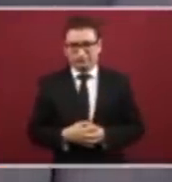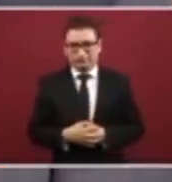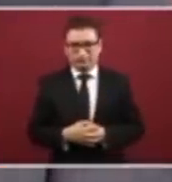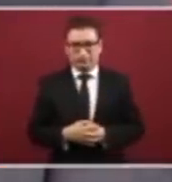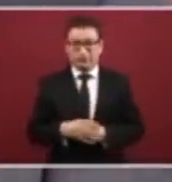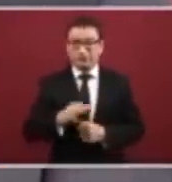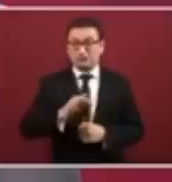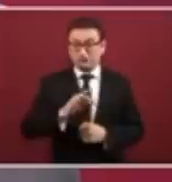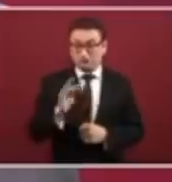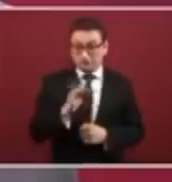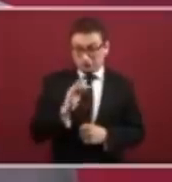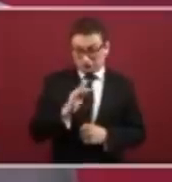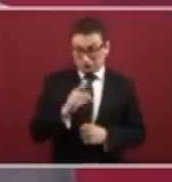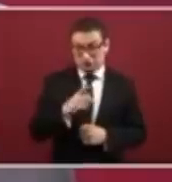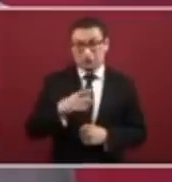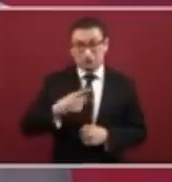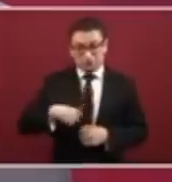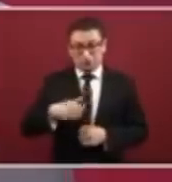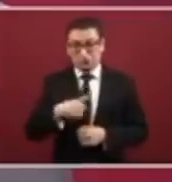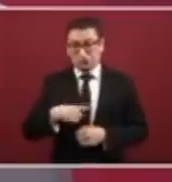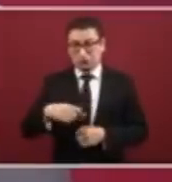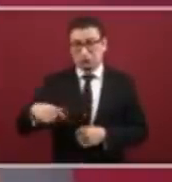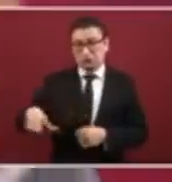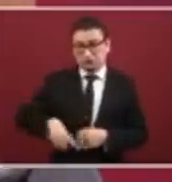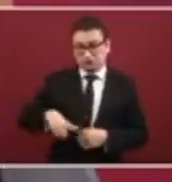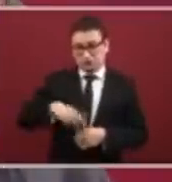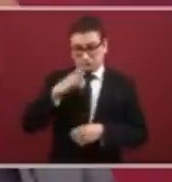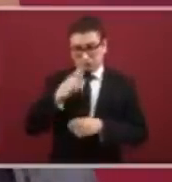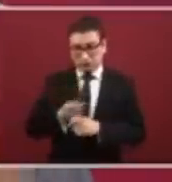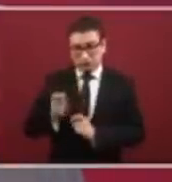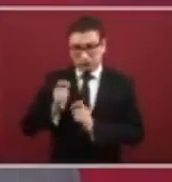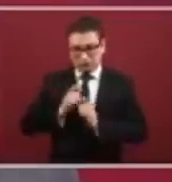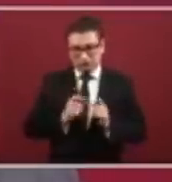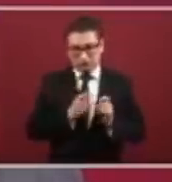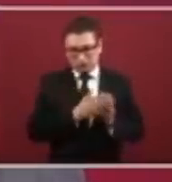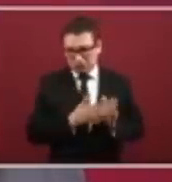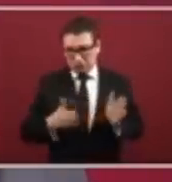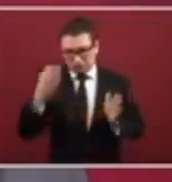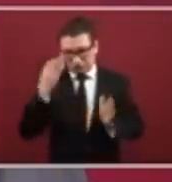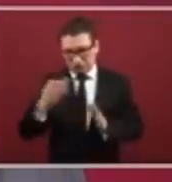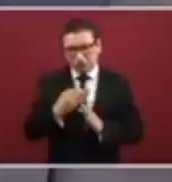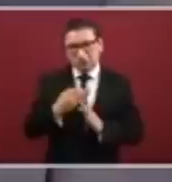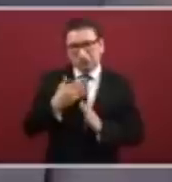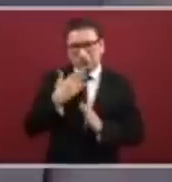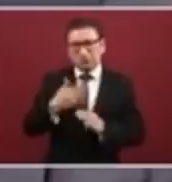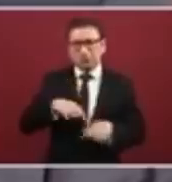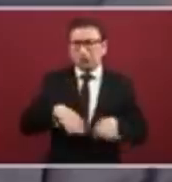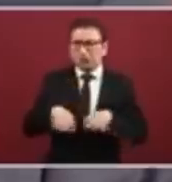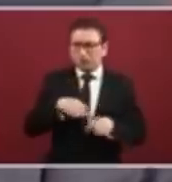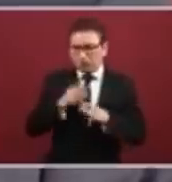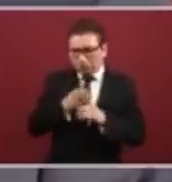serias, si se trata de inversionistas serios,